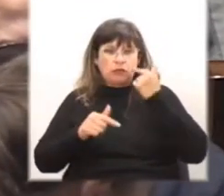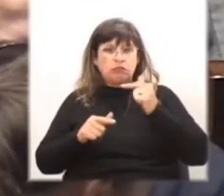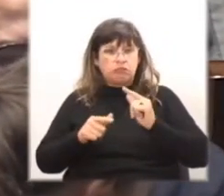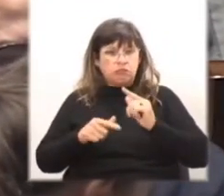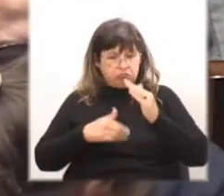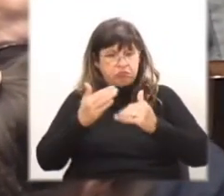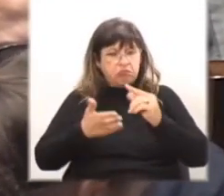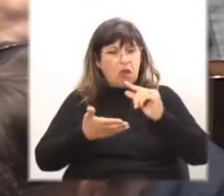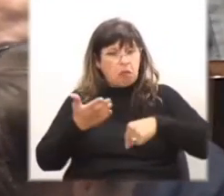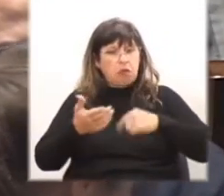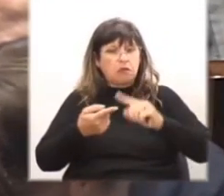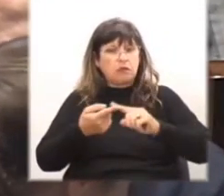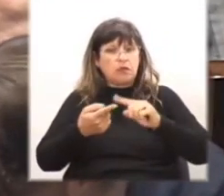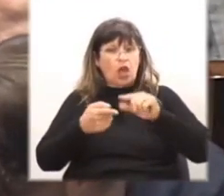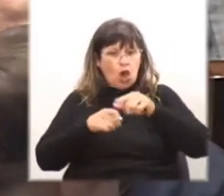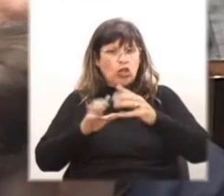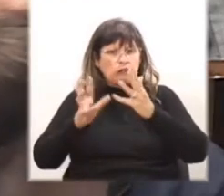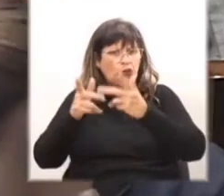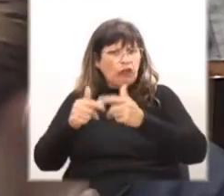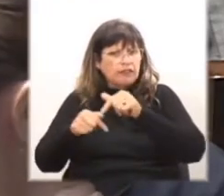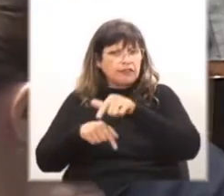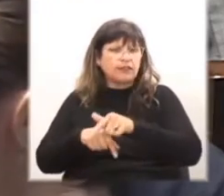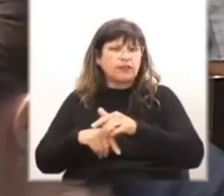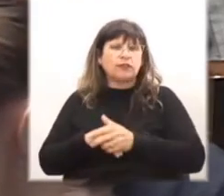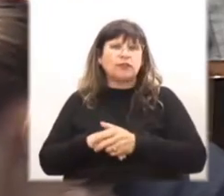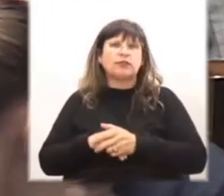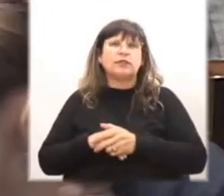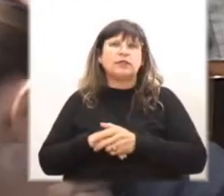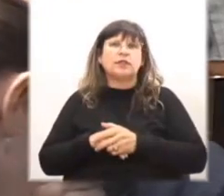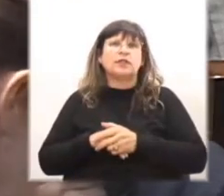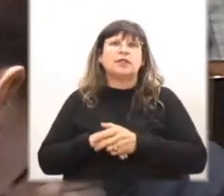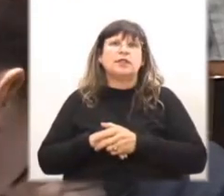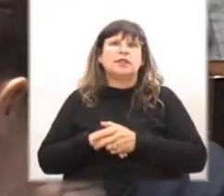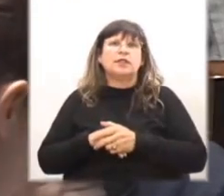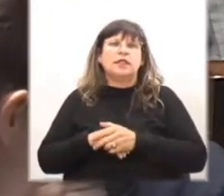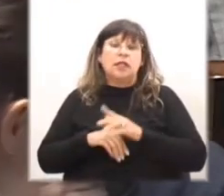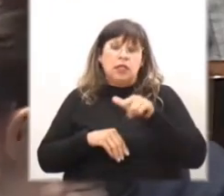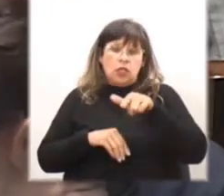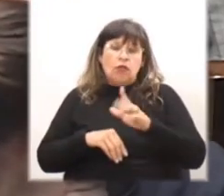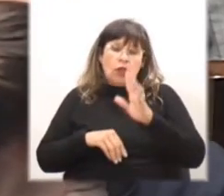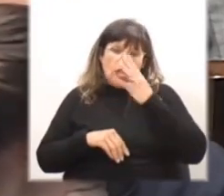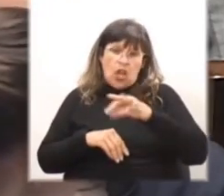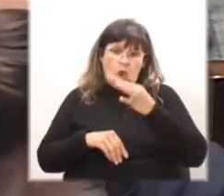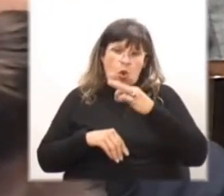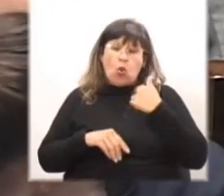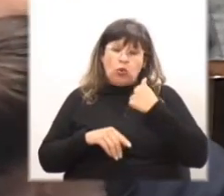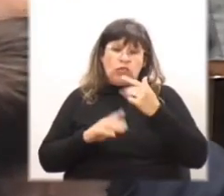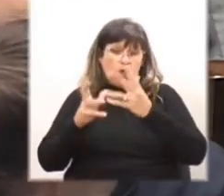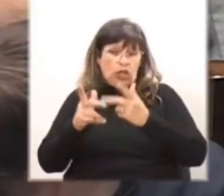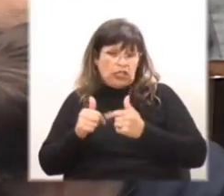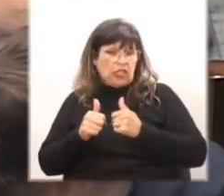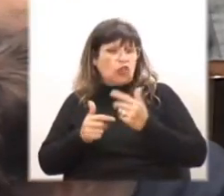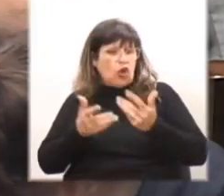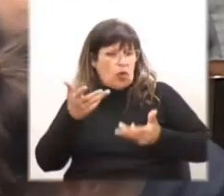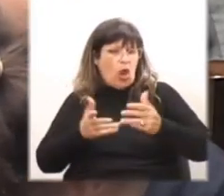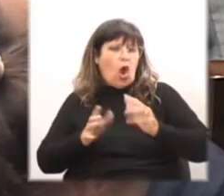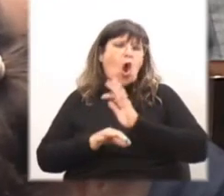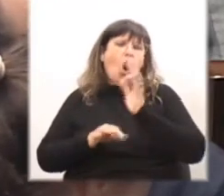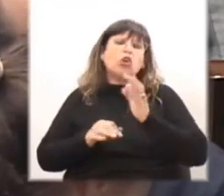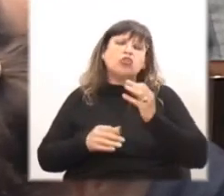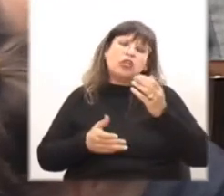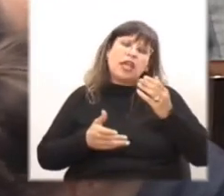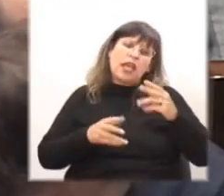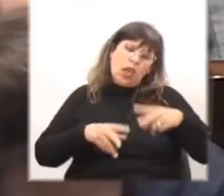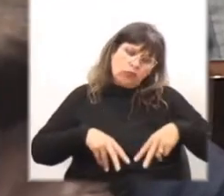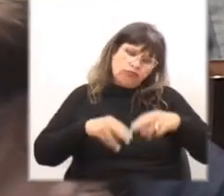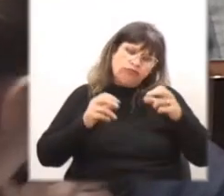a la firma del convenio con esta organización. ¿Fue la única organización evaluada o se analizaron otras